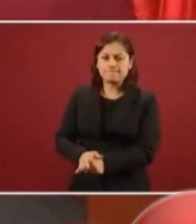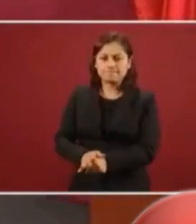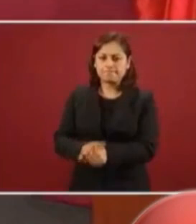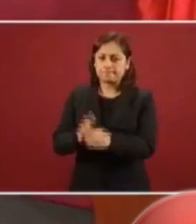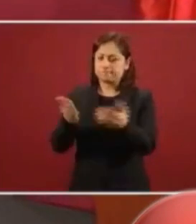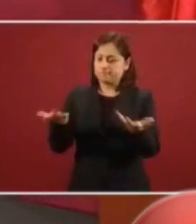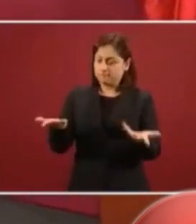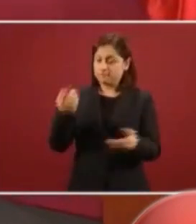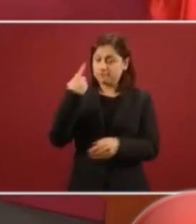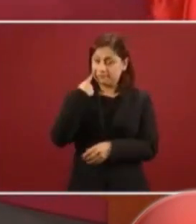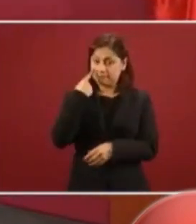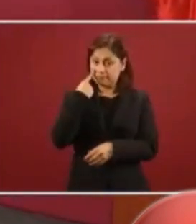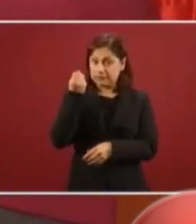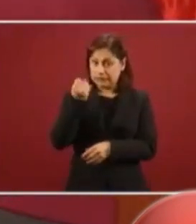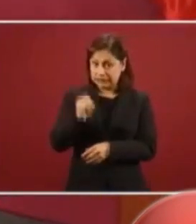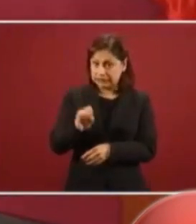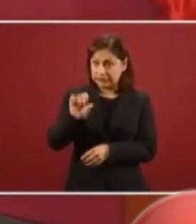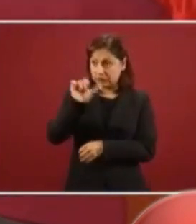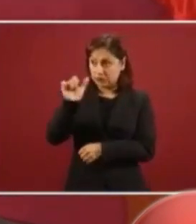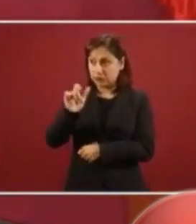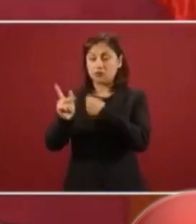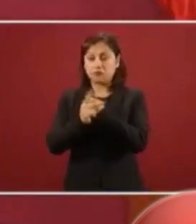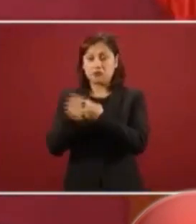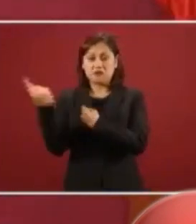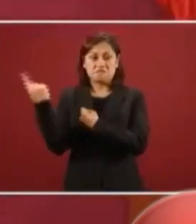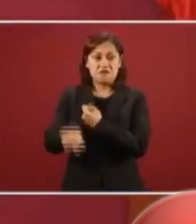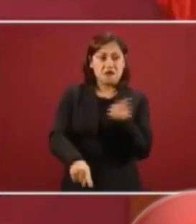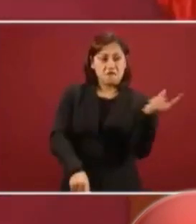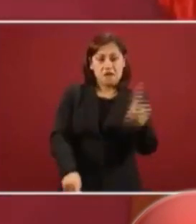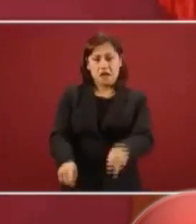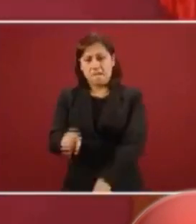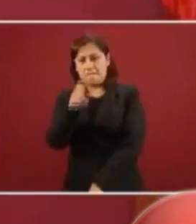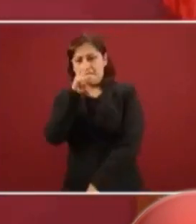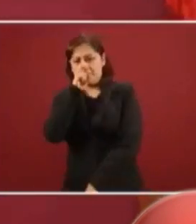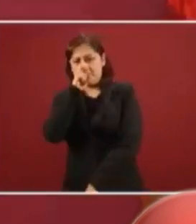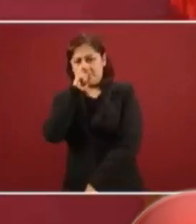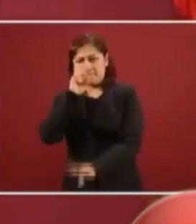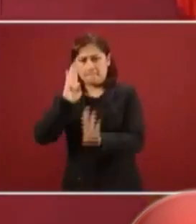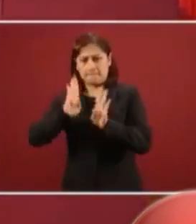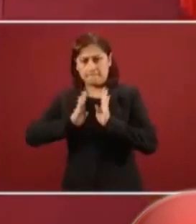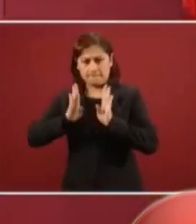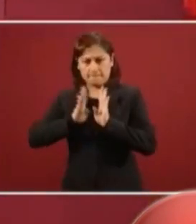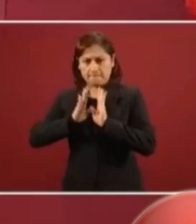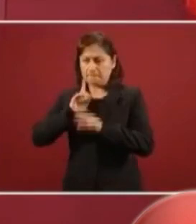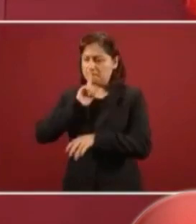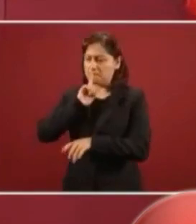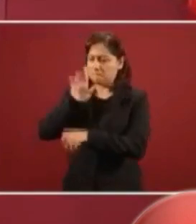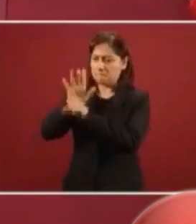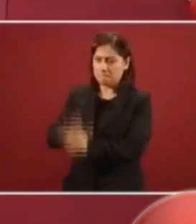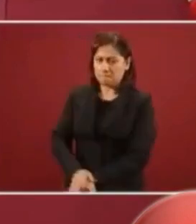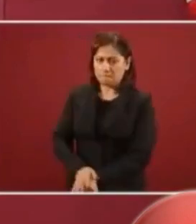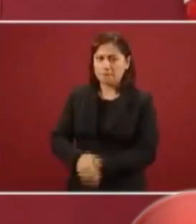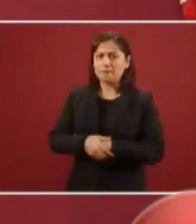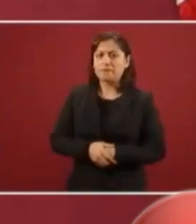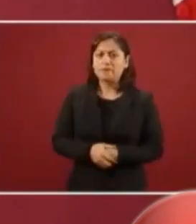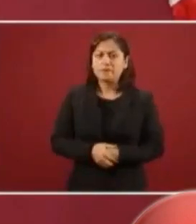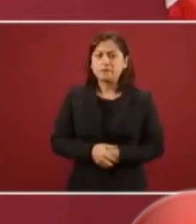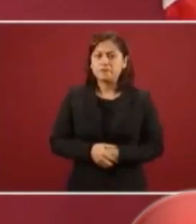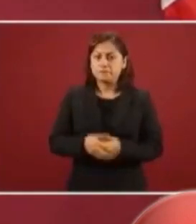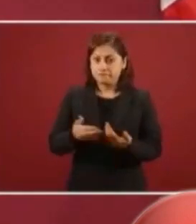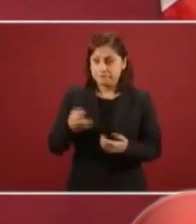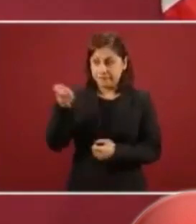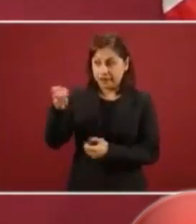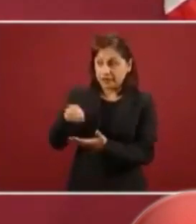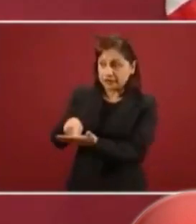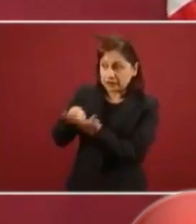manifestaciones autoritarias que demuestran de que ese modelo fracaso